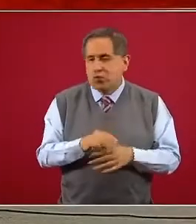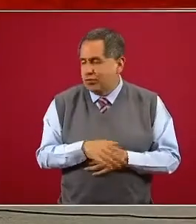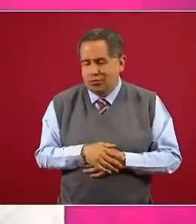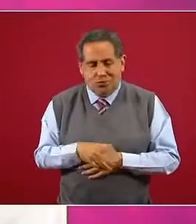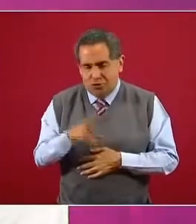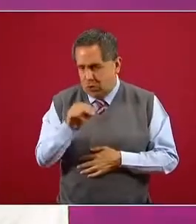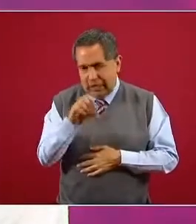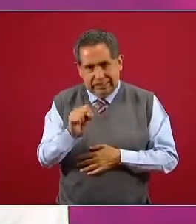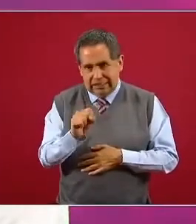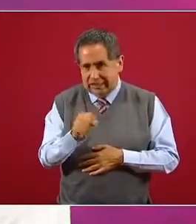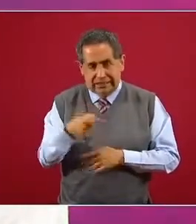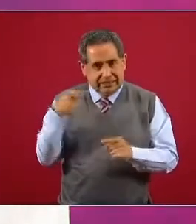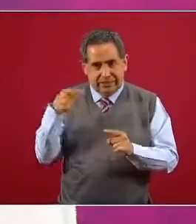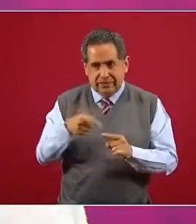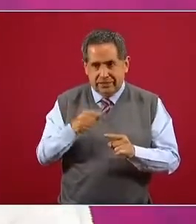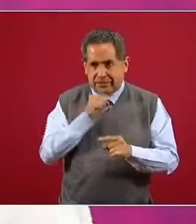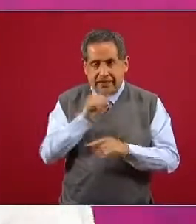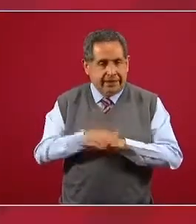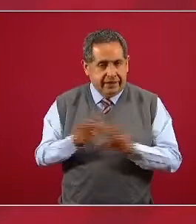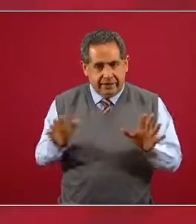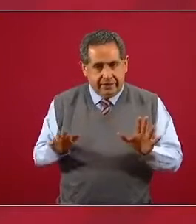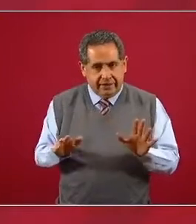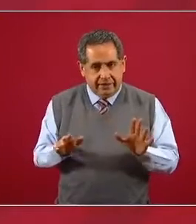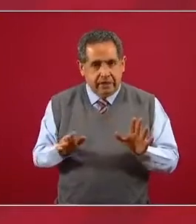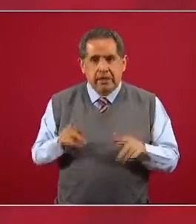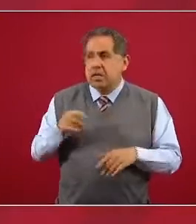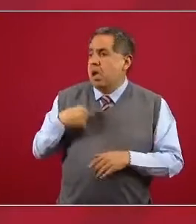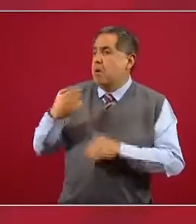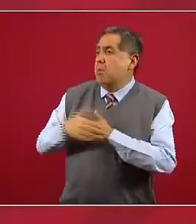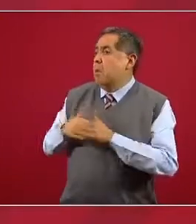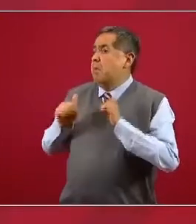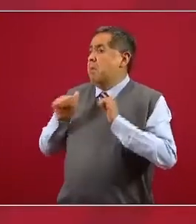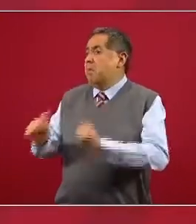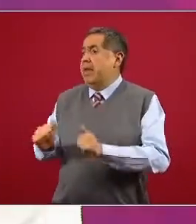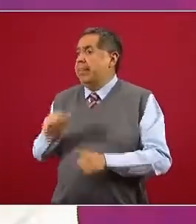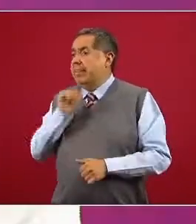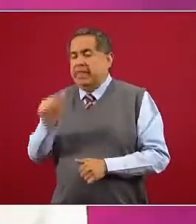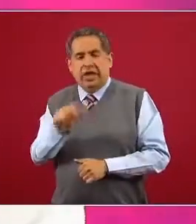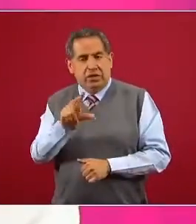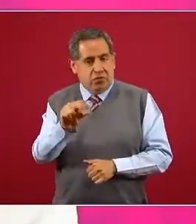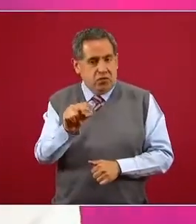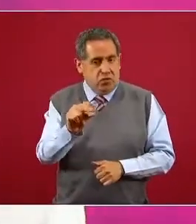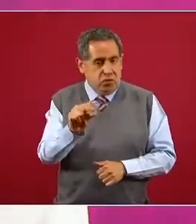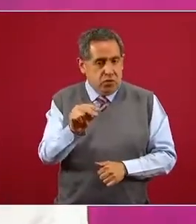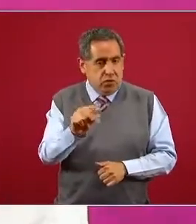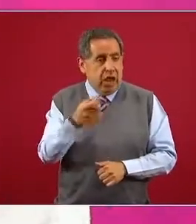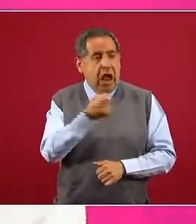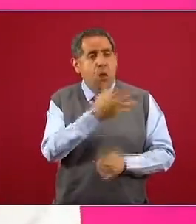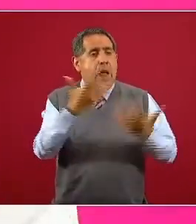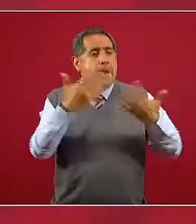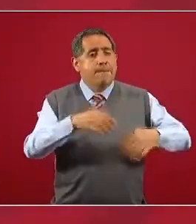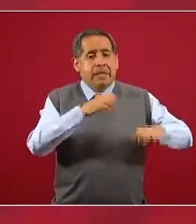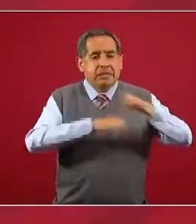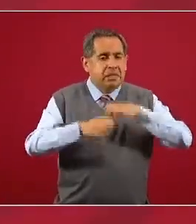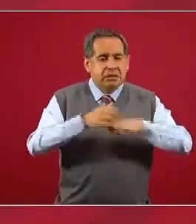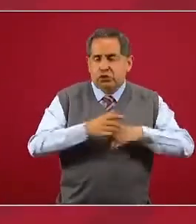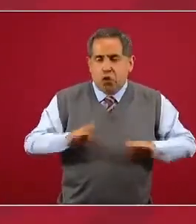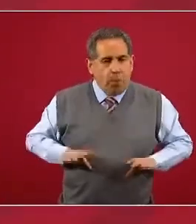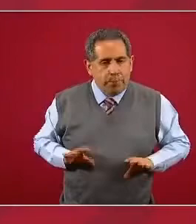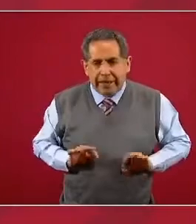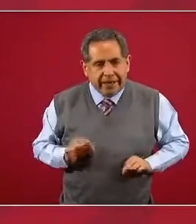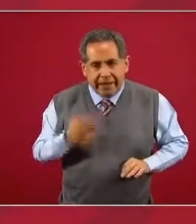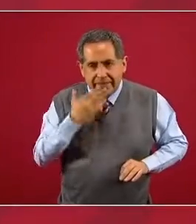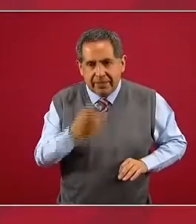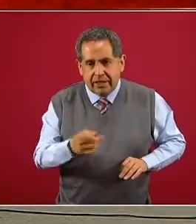de anticuerpos y esto me permite decir no voy a volver a tener. Su uso en las empresas no es conveniente